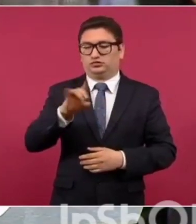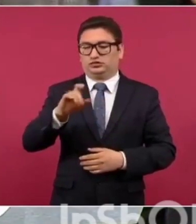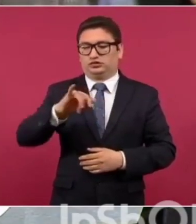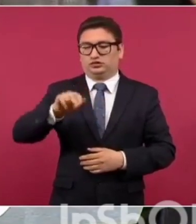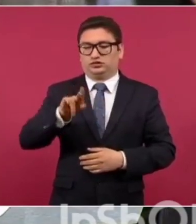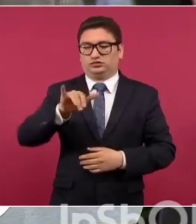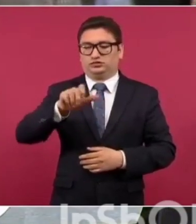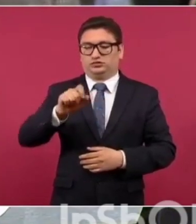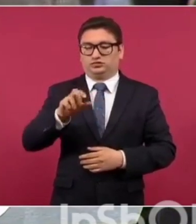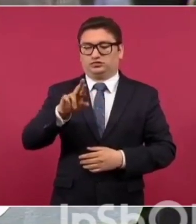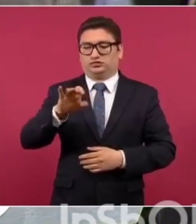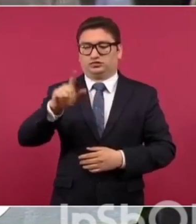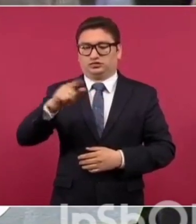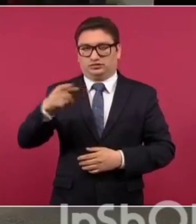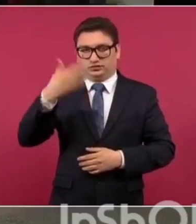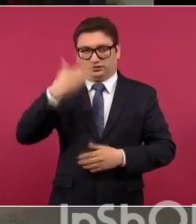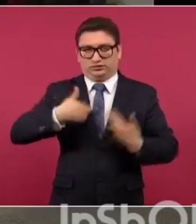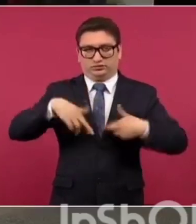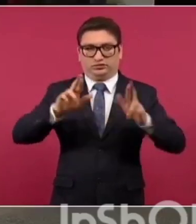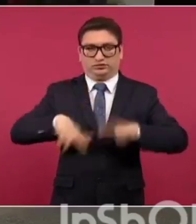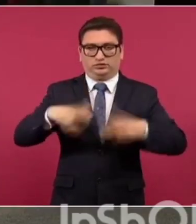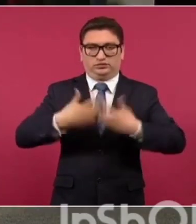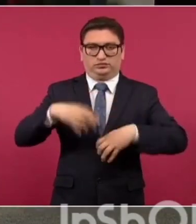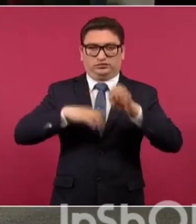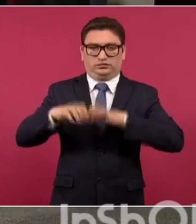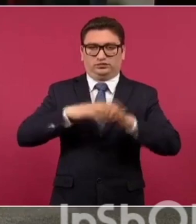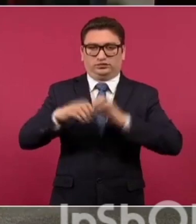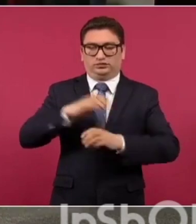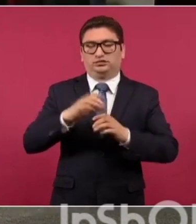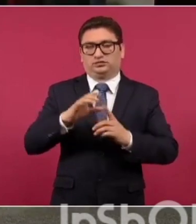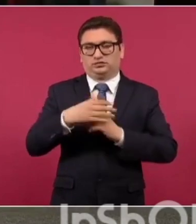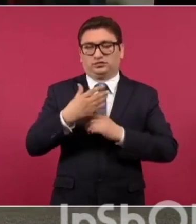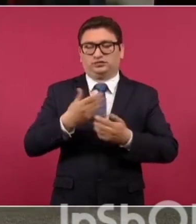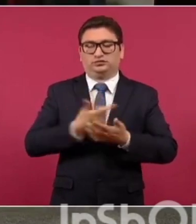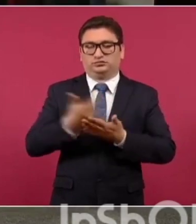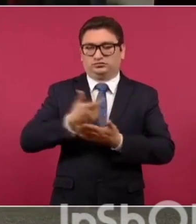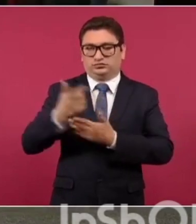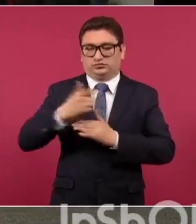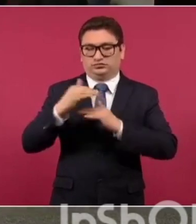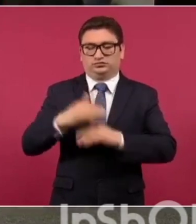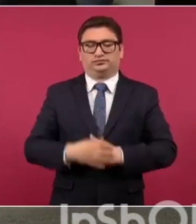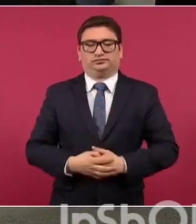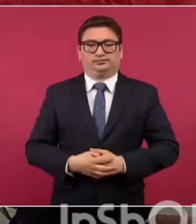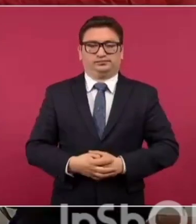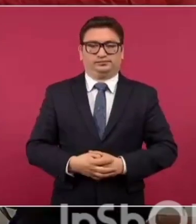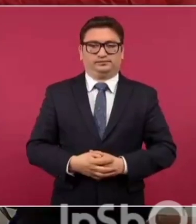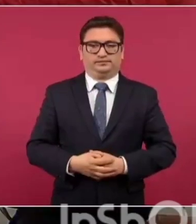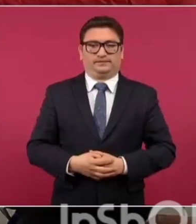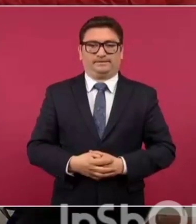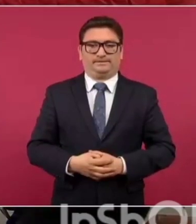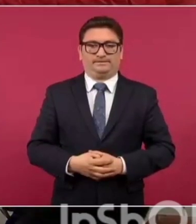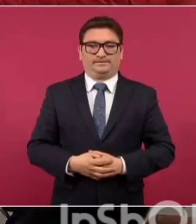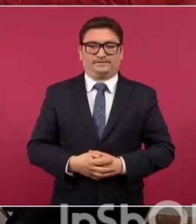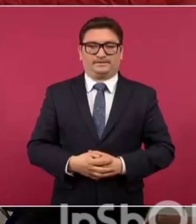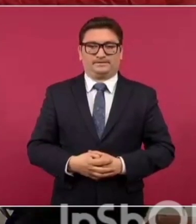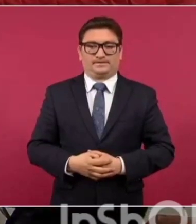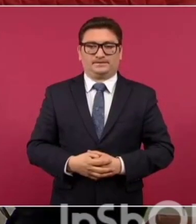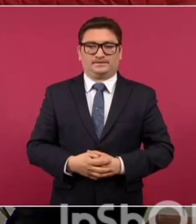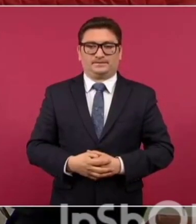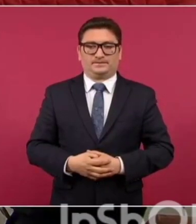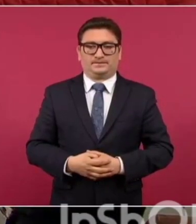Roel, vocero del sector empresarial en la Comisión Nacional de Salarios Mínimos. Adelante, por favor.